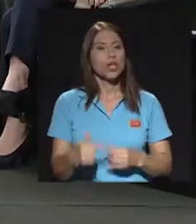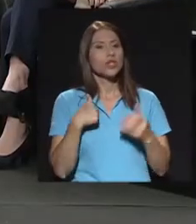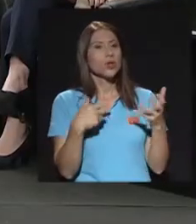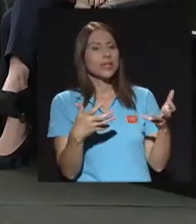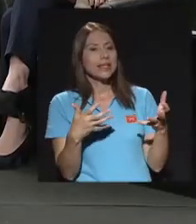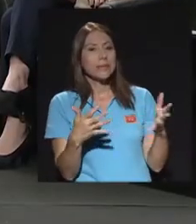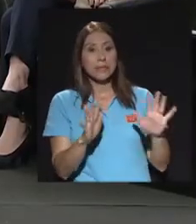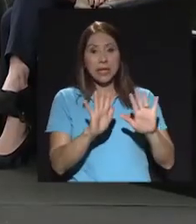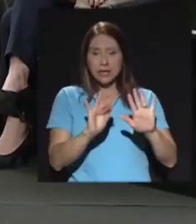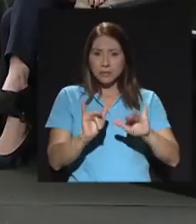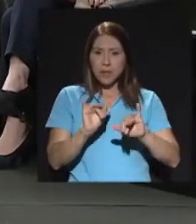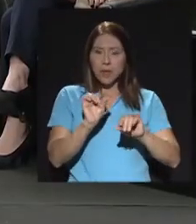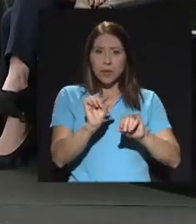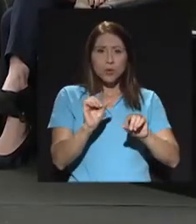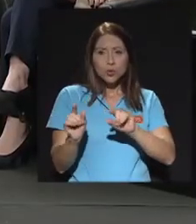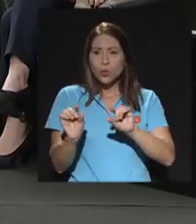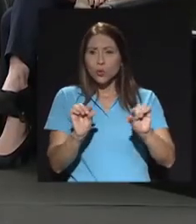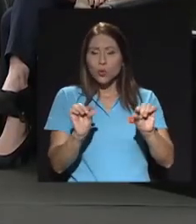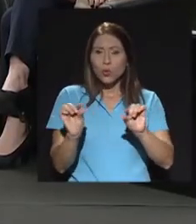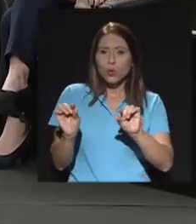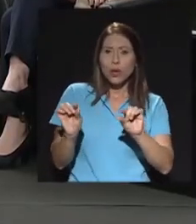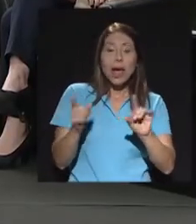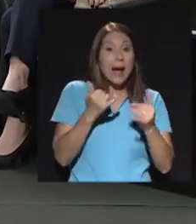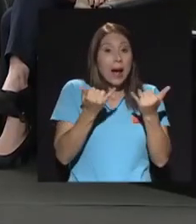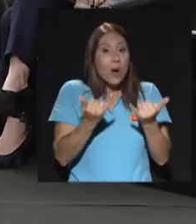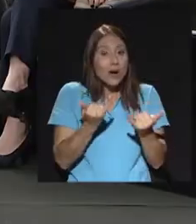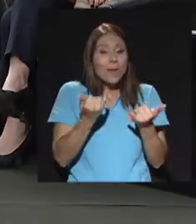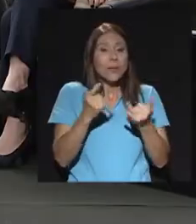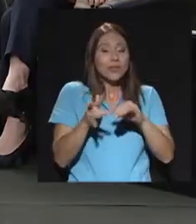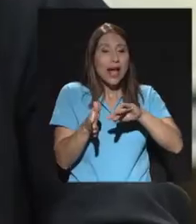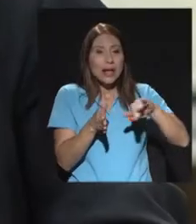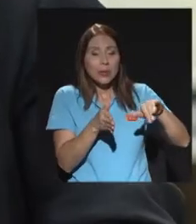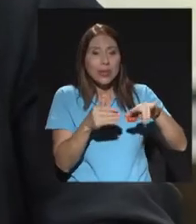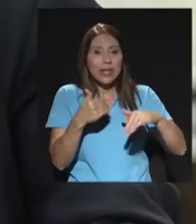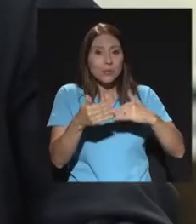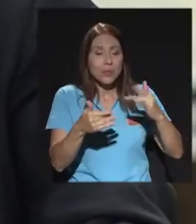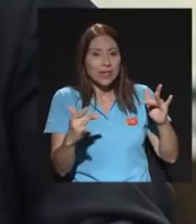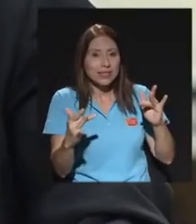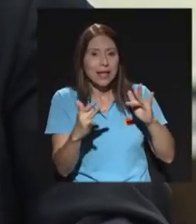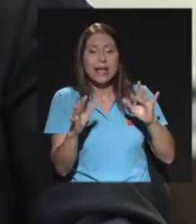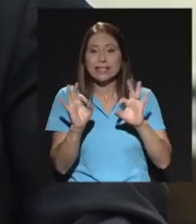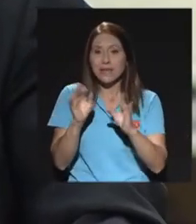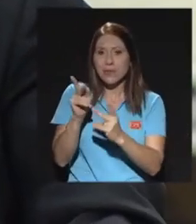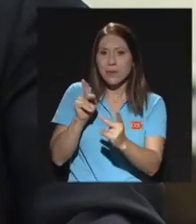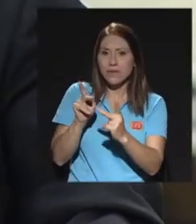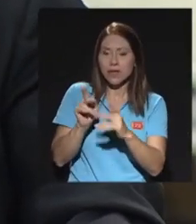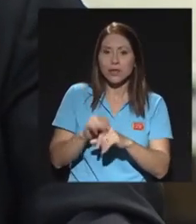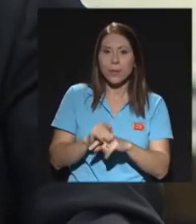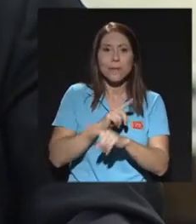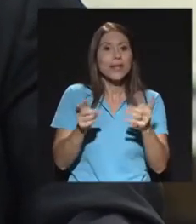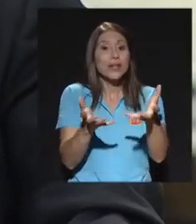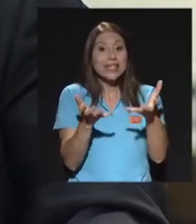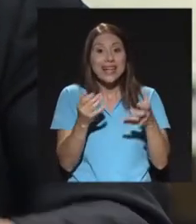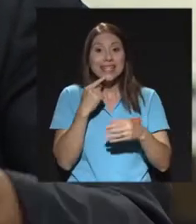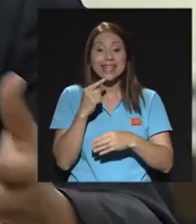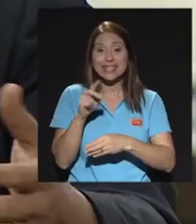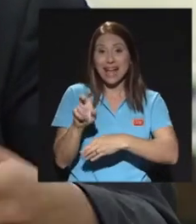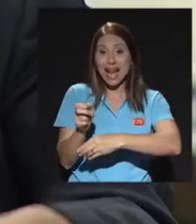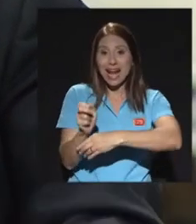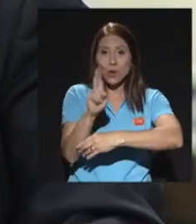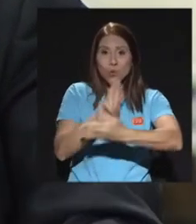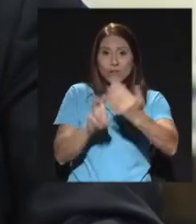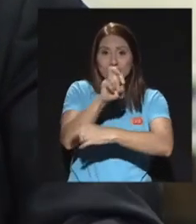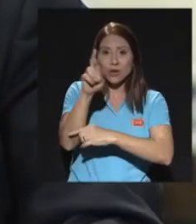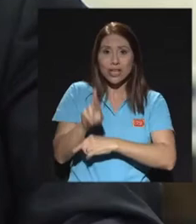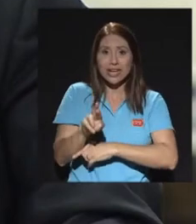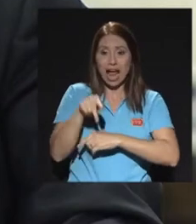disentir. Vamos a pasar al siguiente segmento y vamos a retomar. Está bien, Giselle, perfecto. Pero quisiera decirles que el canal Universidad de Costa Rica hoy salió